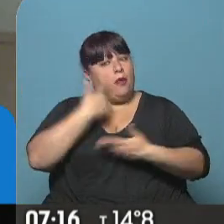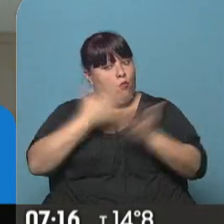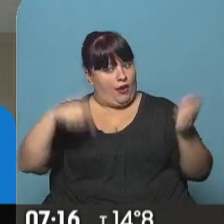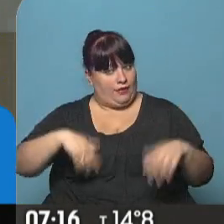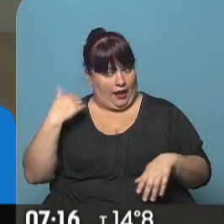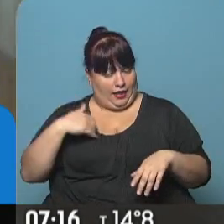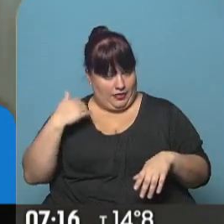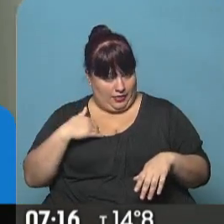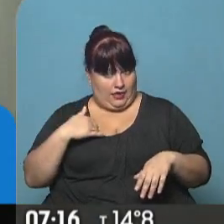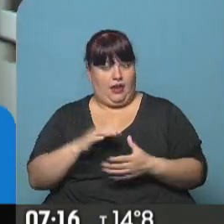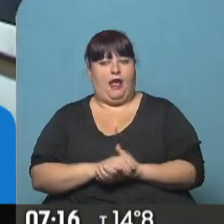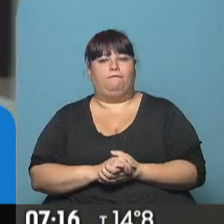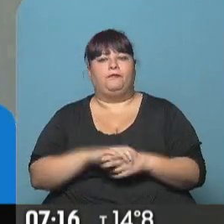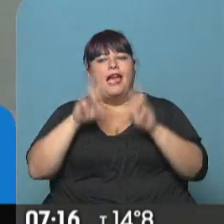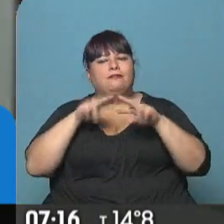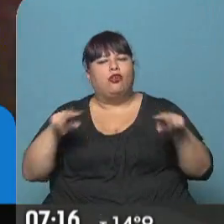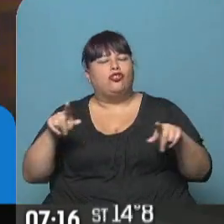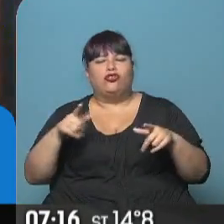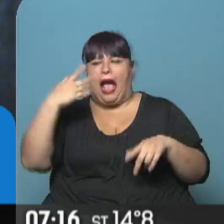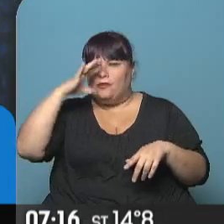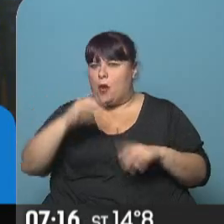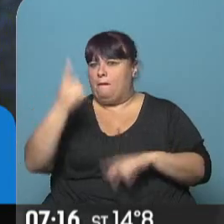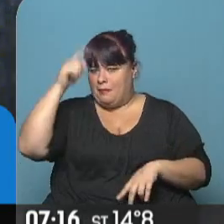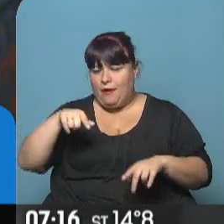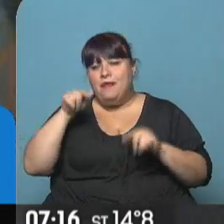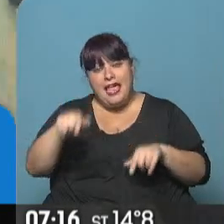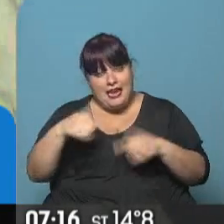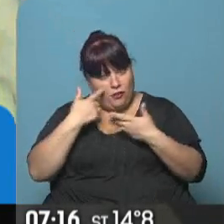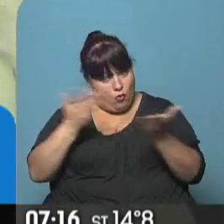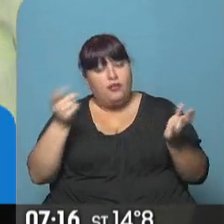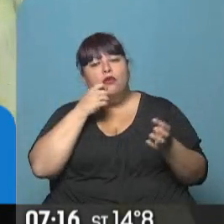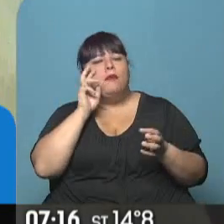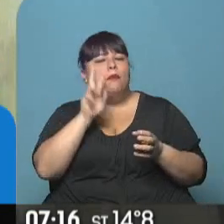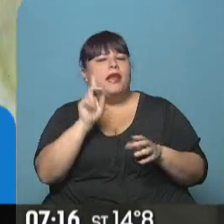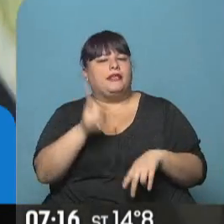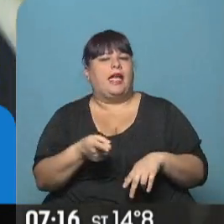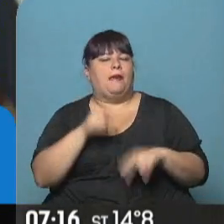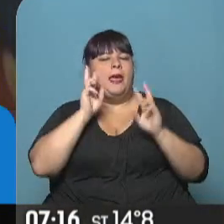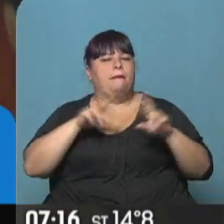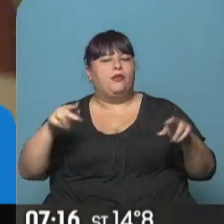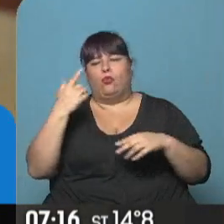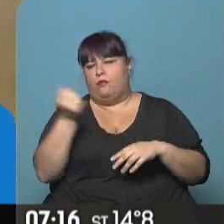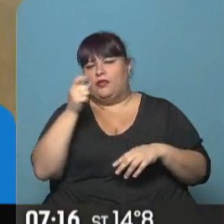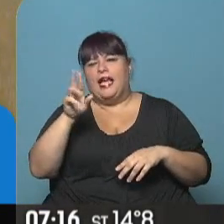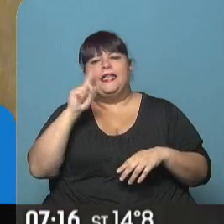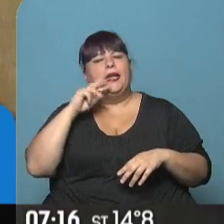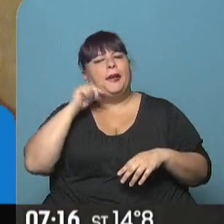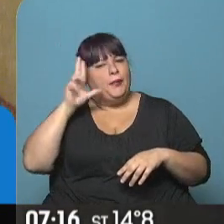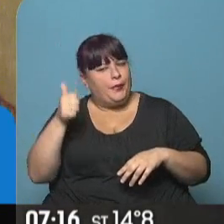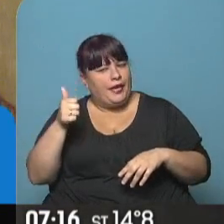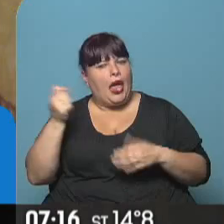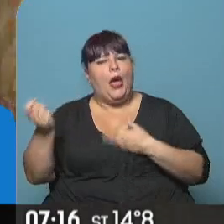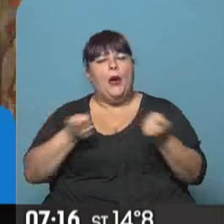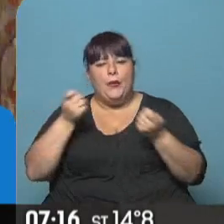en nuestro país en una expo que no tiene precedentes. En ocasión de esta exhibición, por ejemplo, se va a estar presentando la pintura monumental de Diego Rivera,